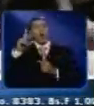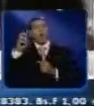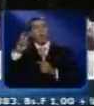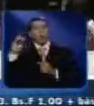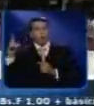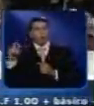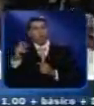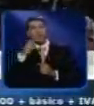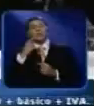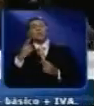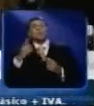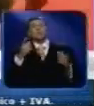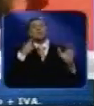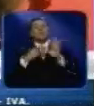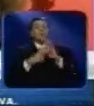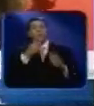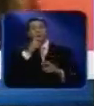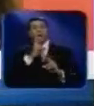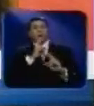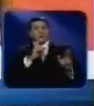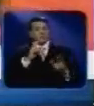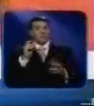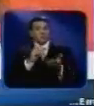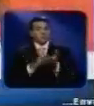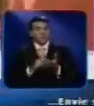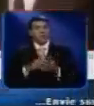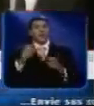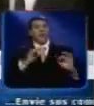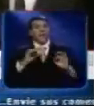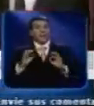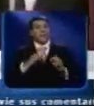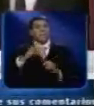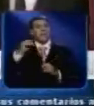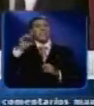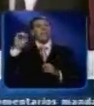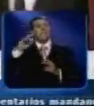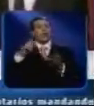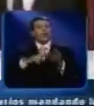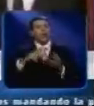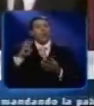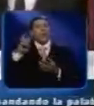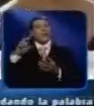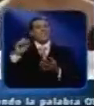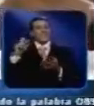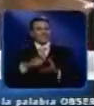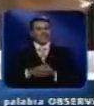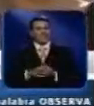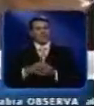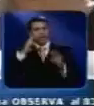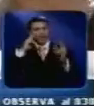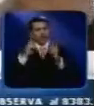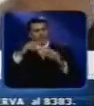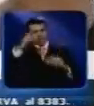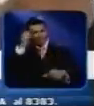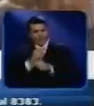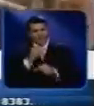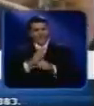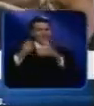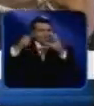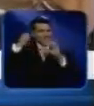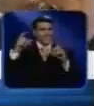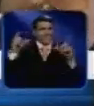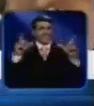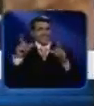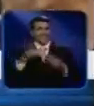la pantalla chica, obteniendo muy buenos resultados. Los artistas Michael J. Fox y William Shatner, reconocidos por sus labores tanto en cine como